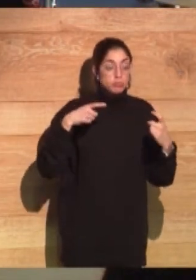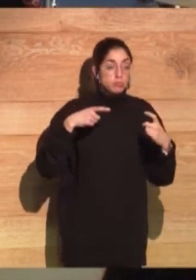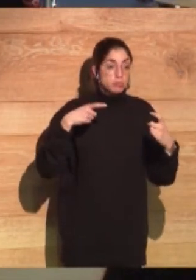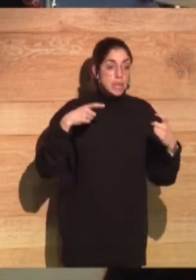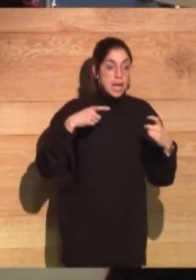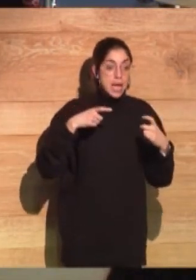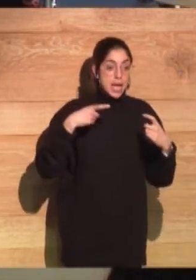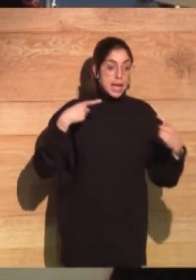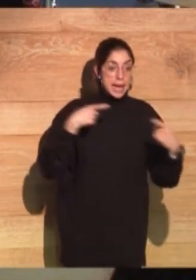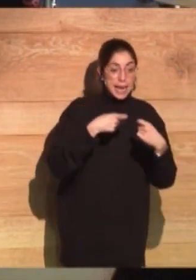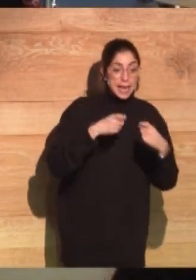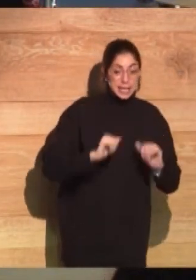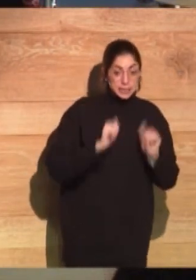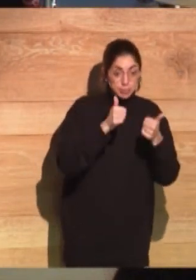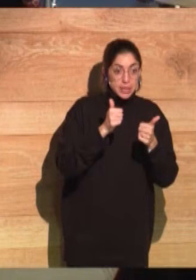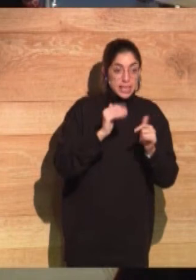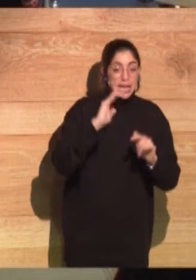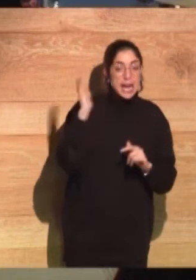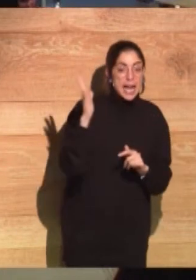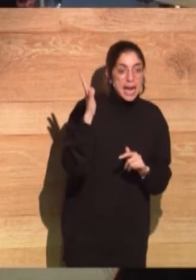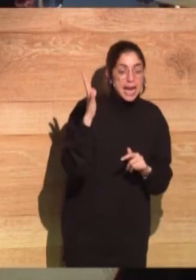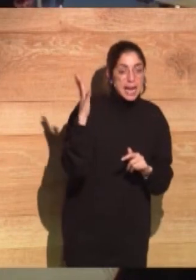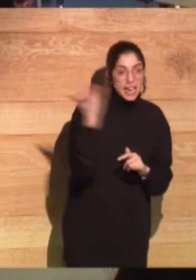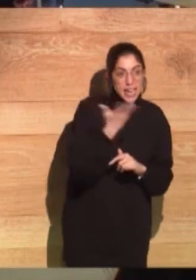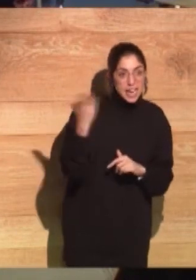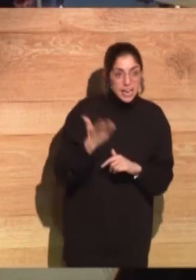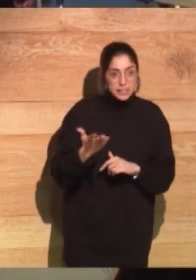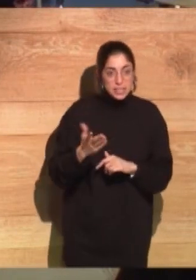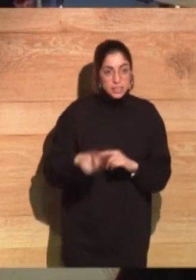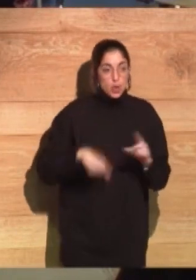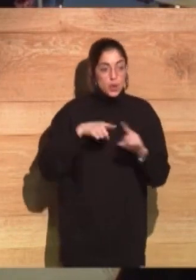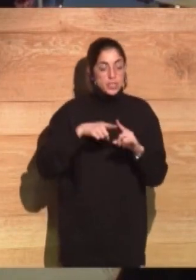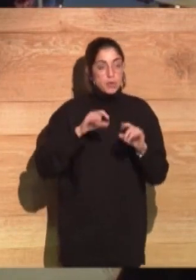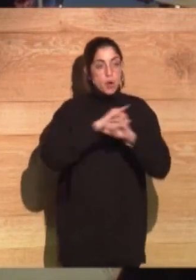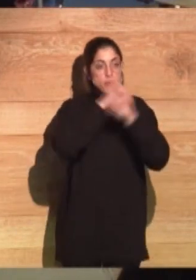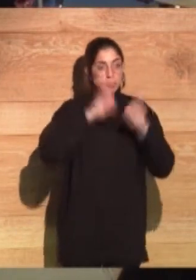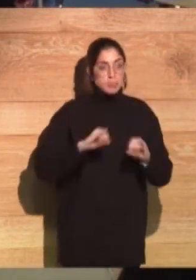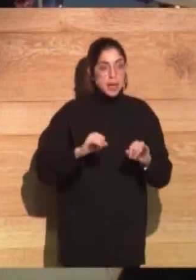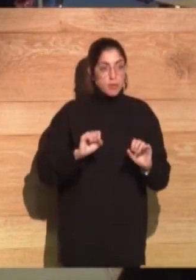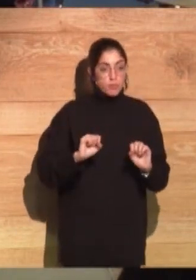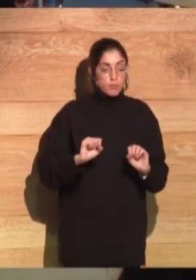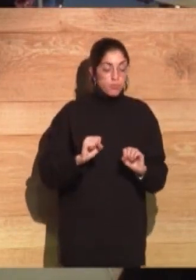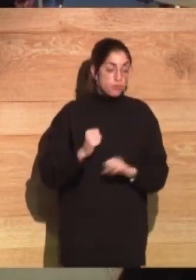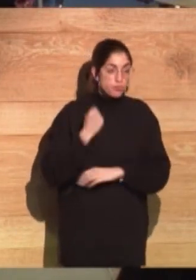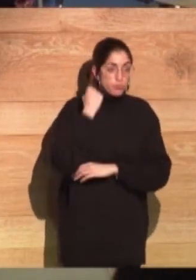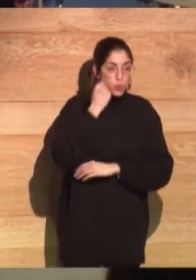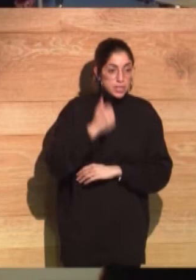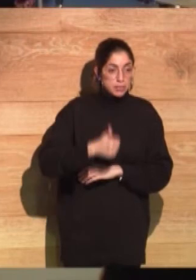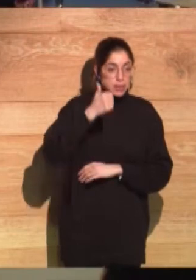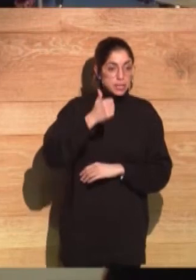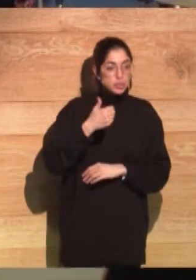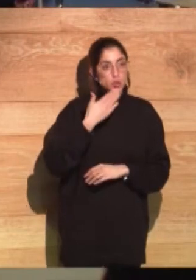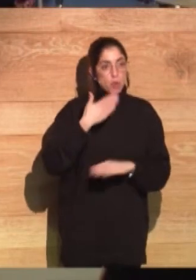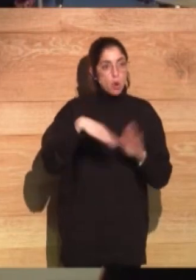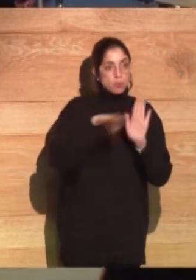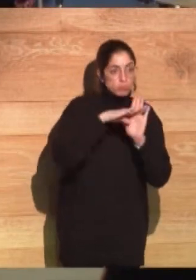que emprenda una guerra? O sea, para fortalecer la paz. O sea, es una cláusula antiguerra, pero